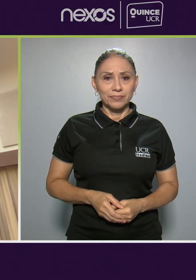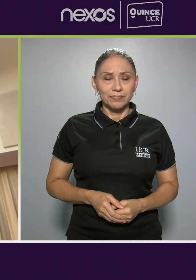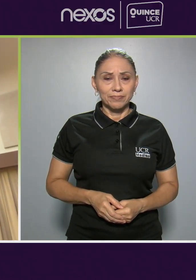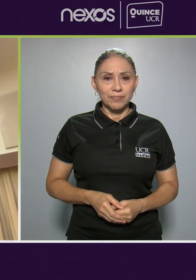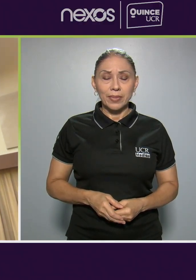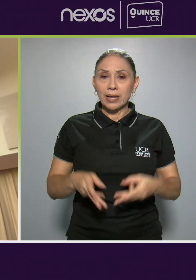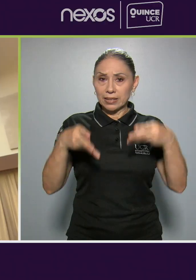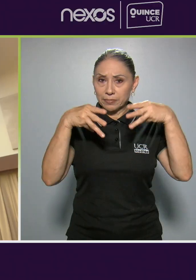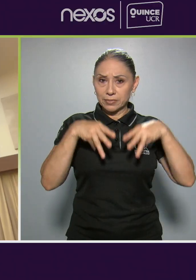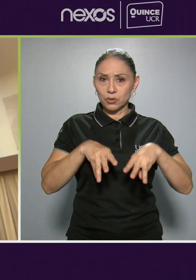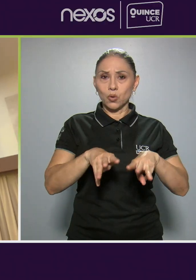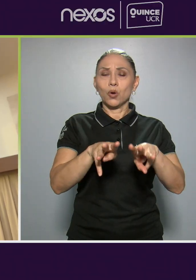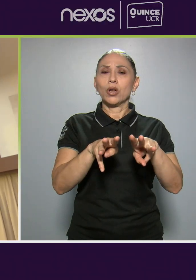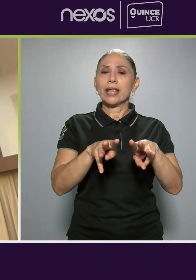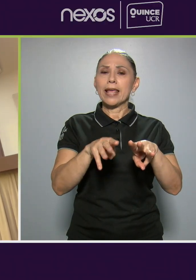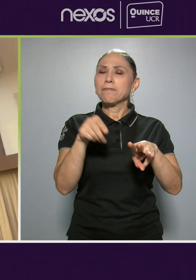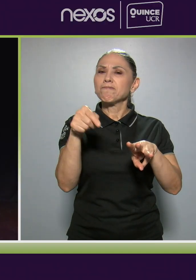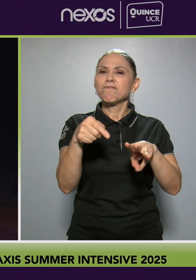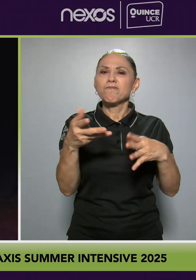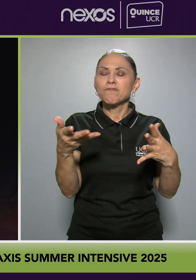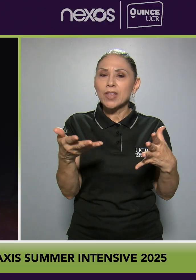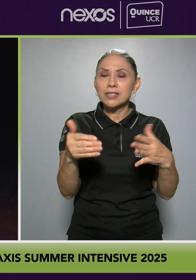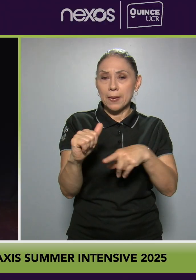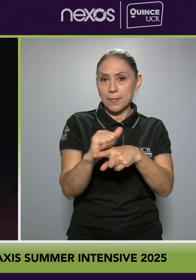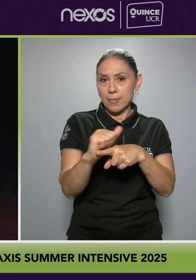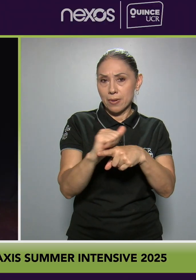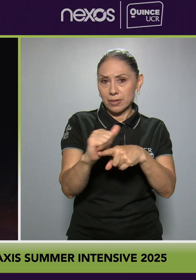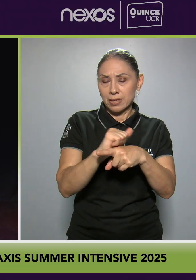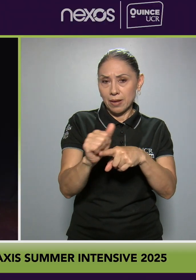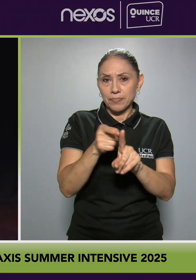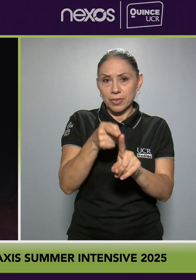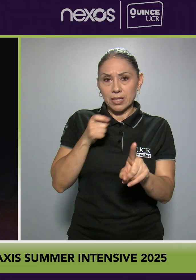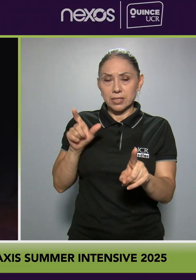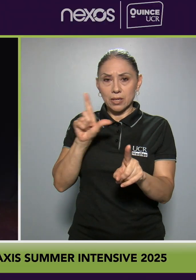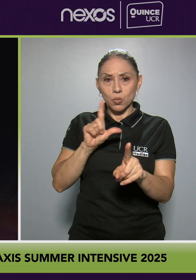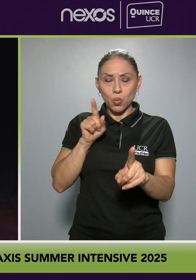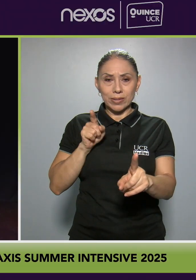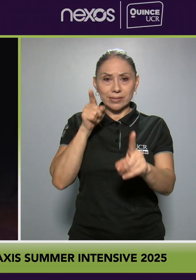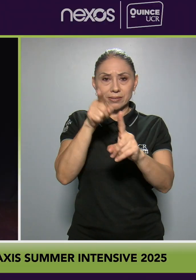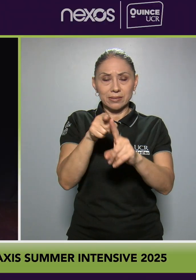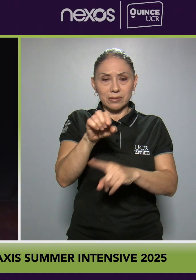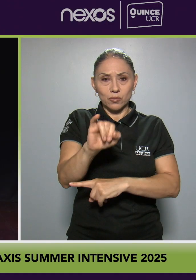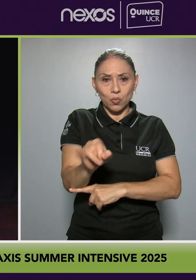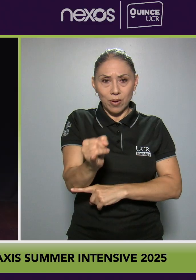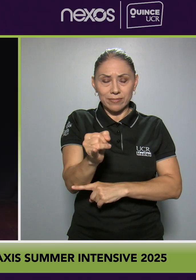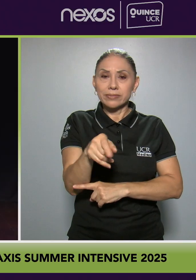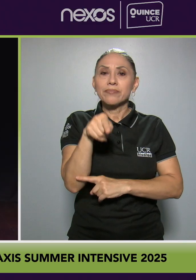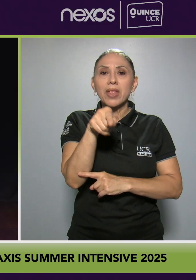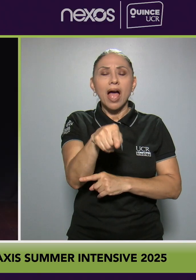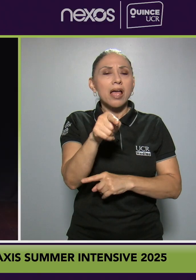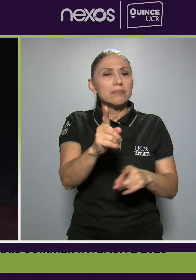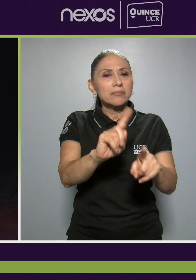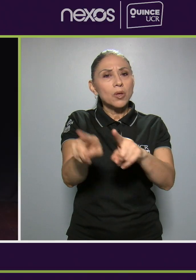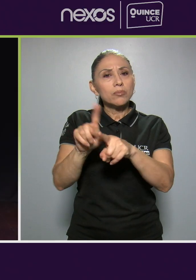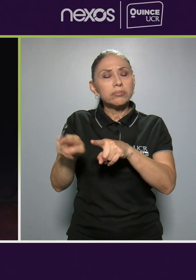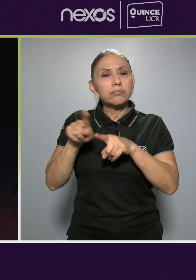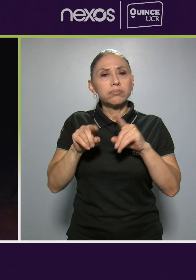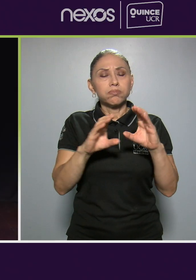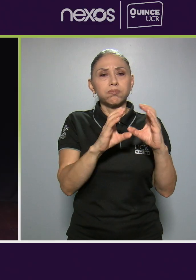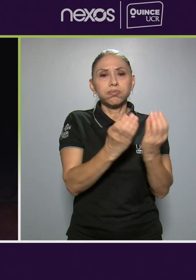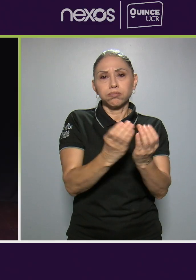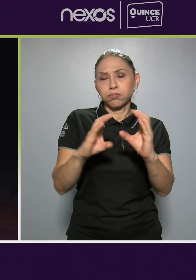La metodología era una metodología práctica de lo que fue de lunes a jueves. Ahí tuvimos diversos tipos de